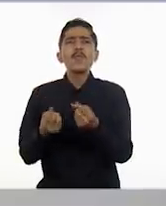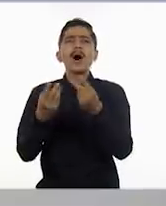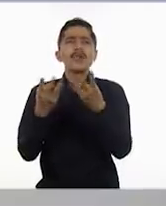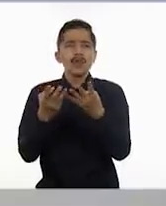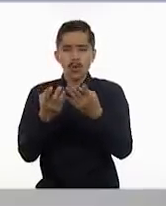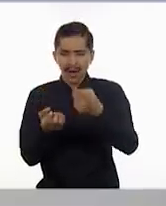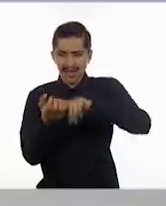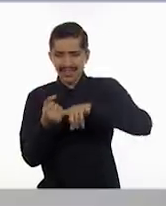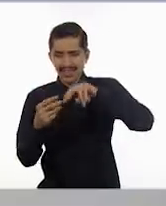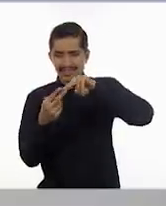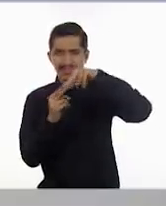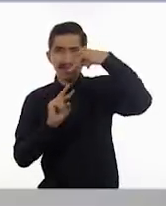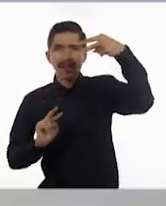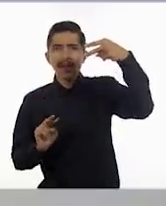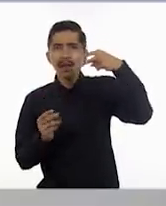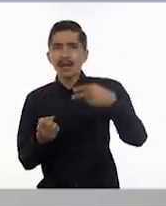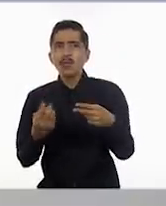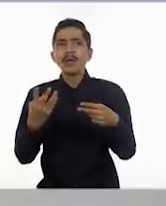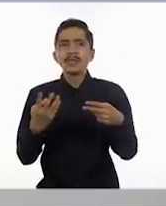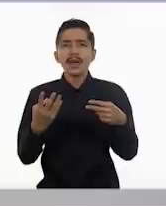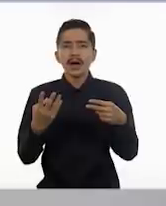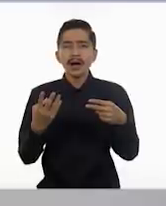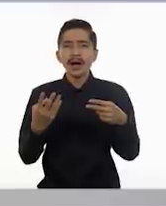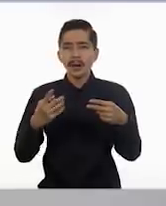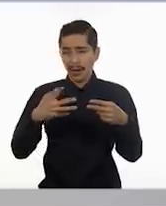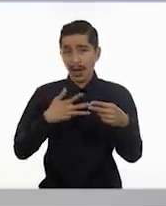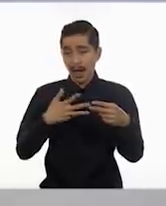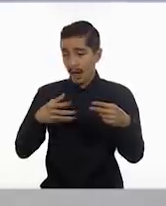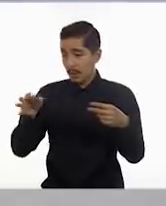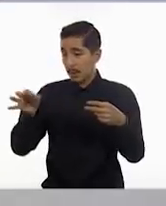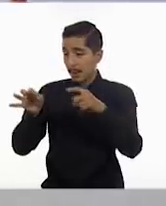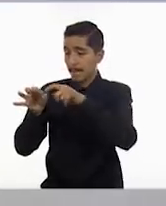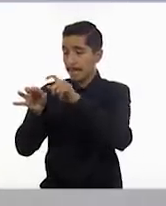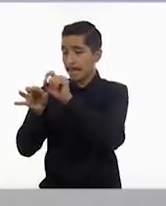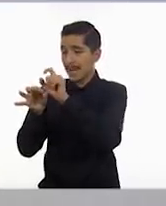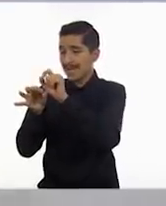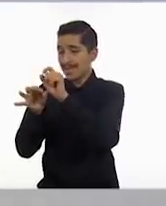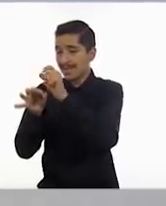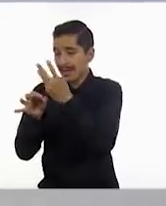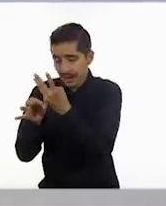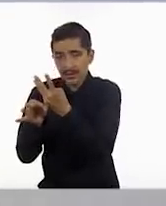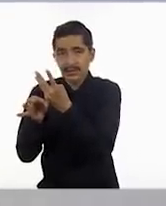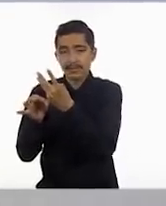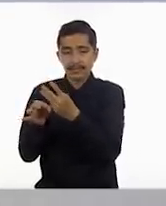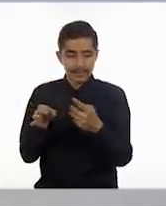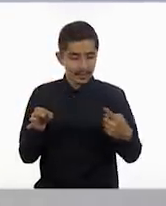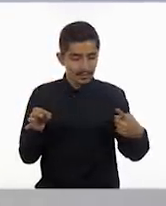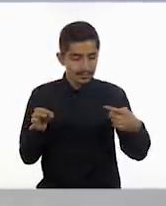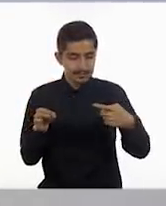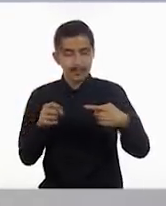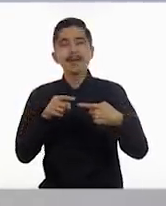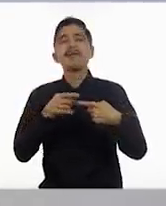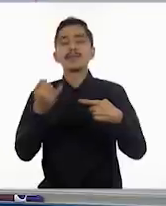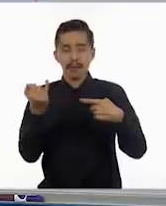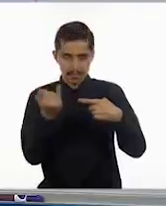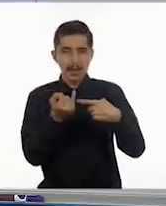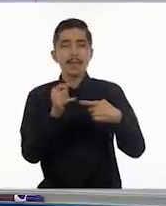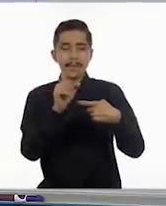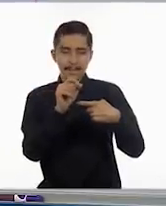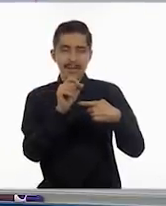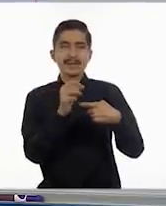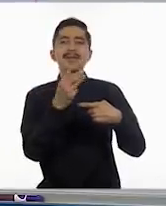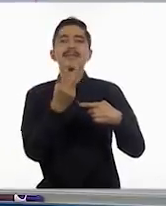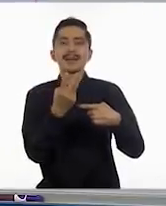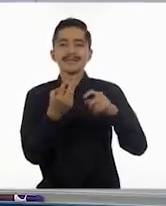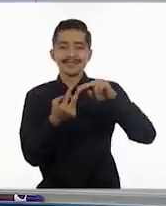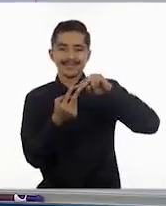o ADN. Los óvulos tienen 23 y los espermatozoides también tienen 23. Entonces,